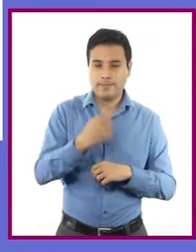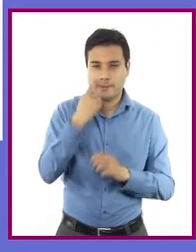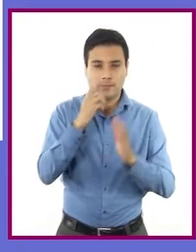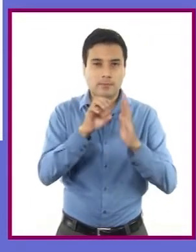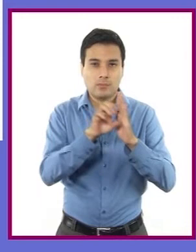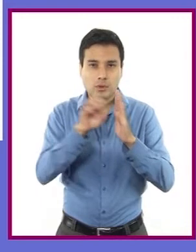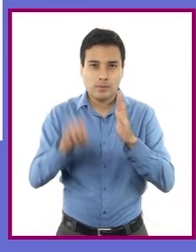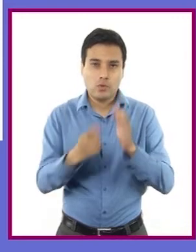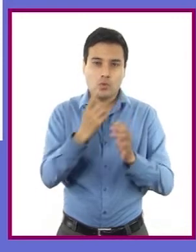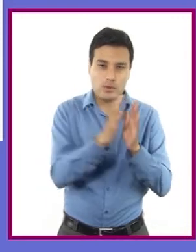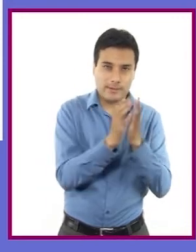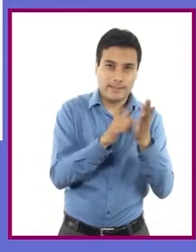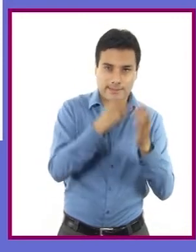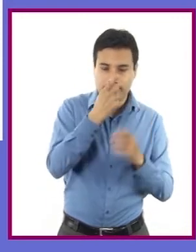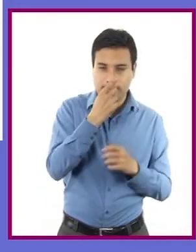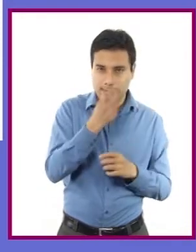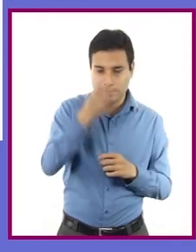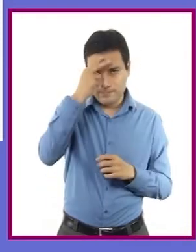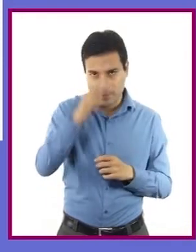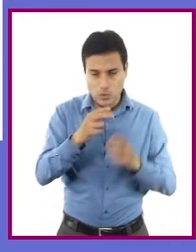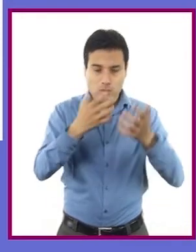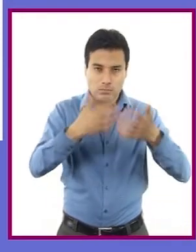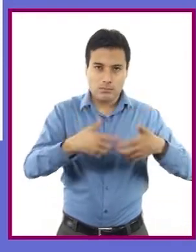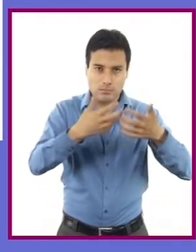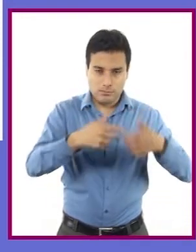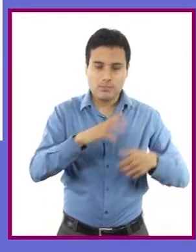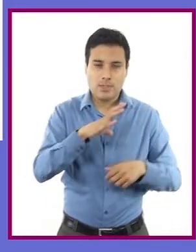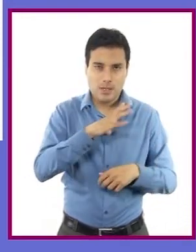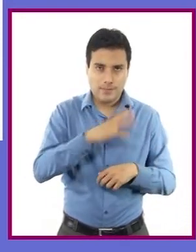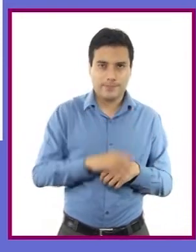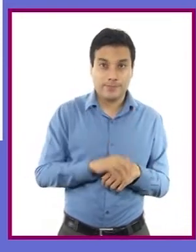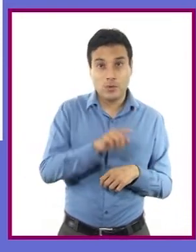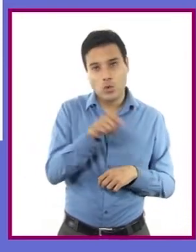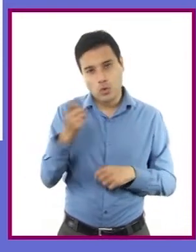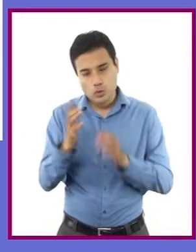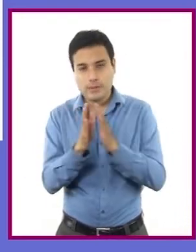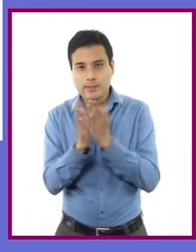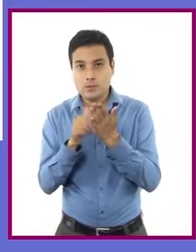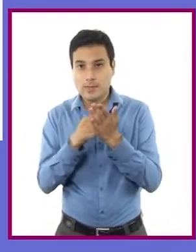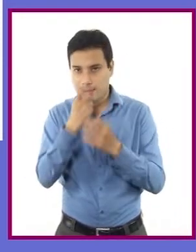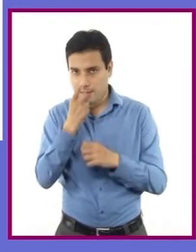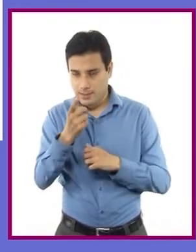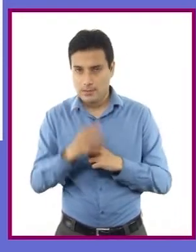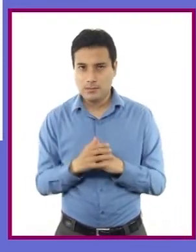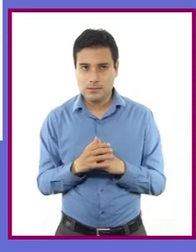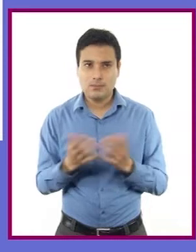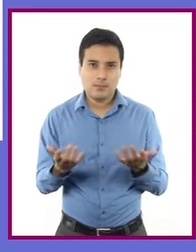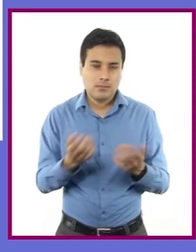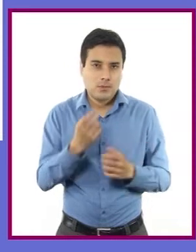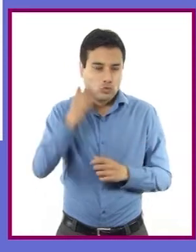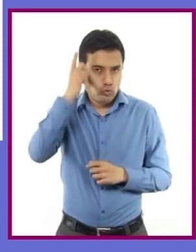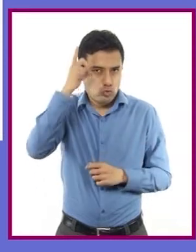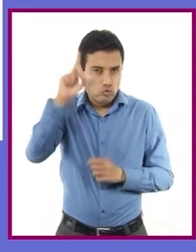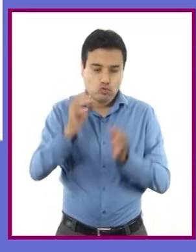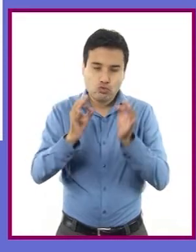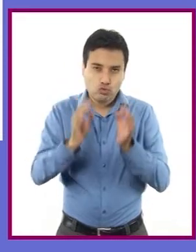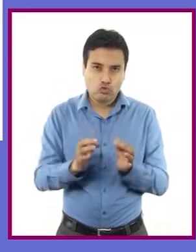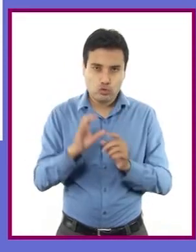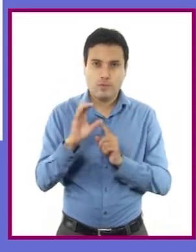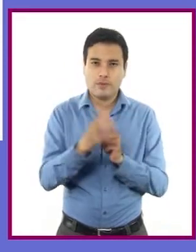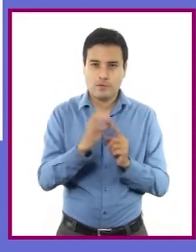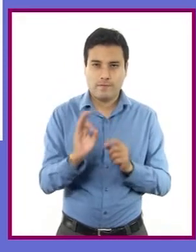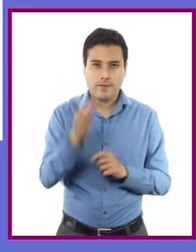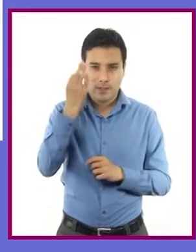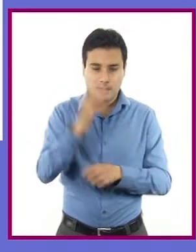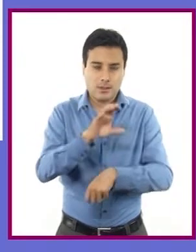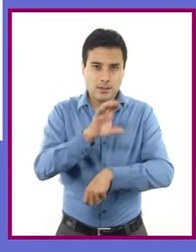una planta nuclear que genera electricidad se complementa con otro texto que menciona que es propiedad de la Comisión Federal de